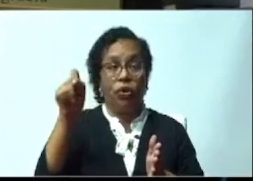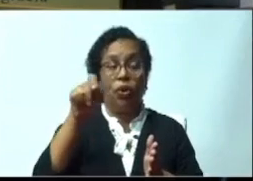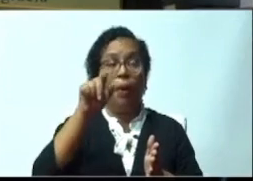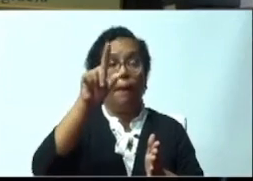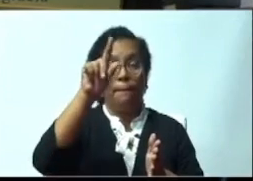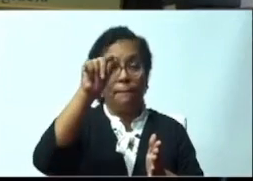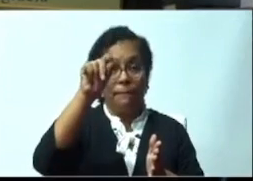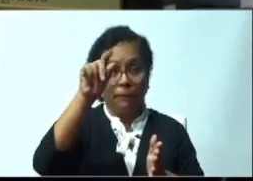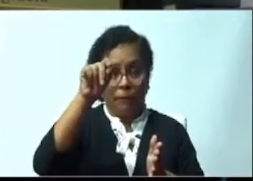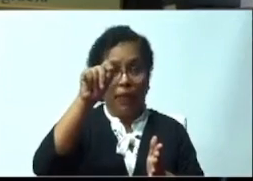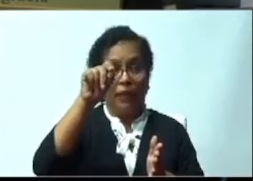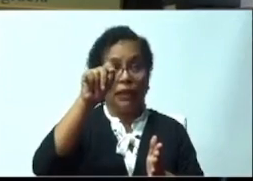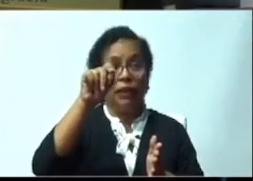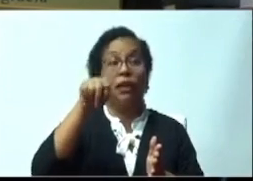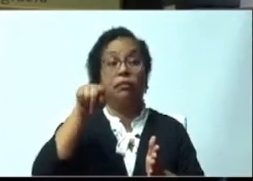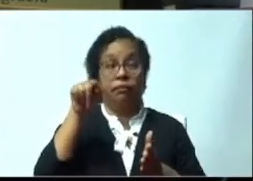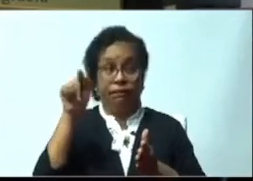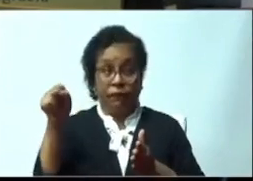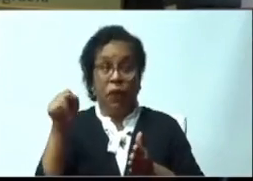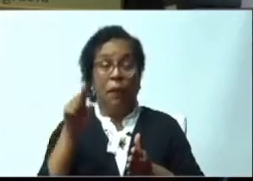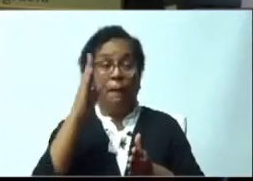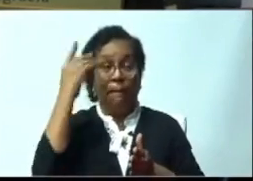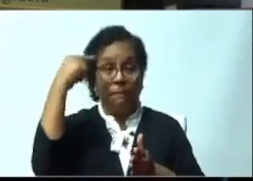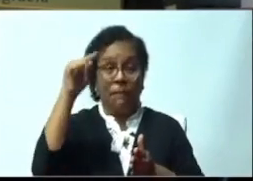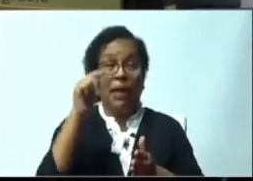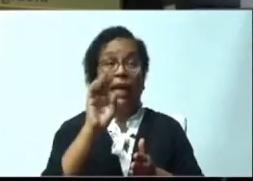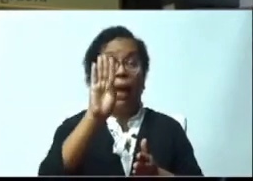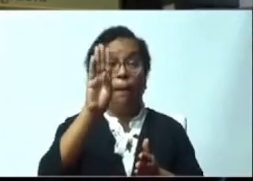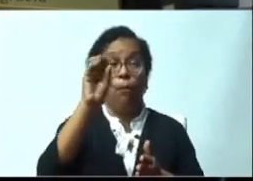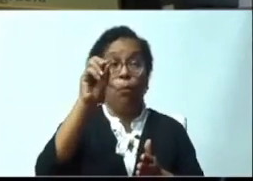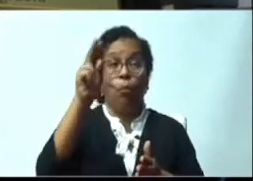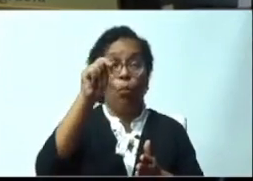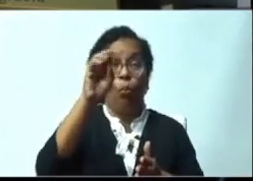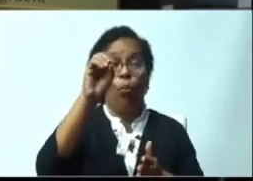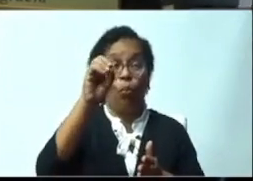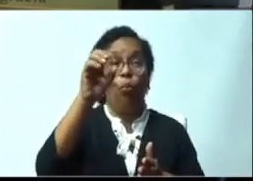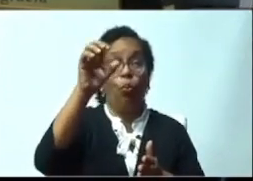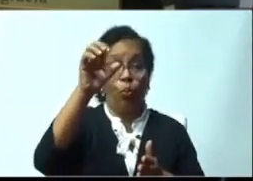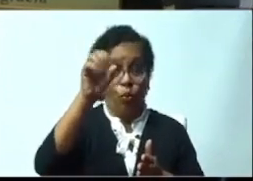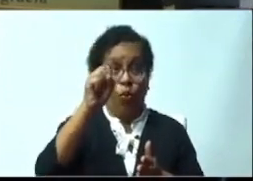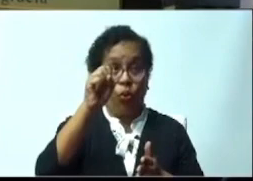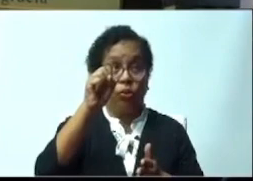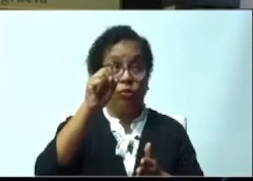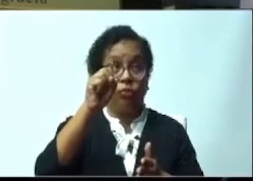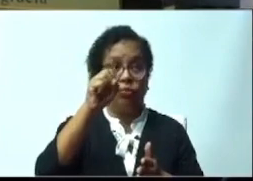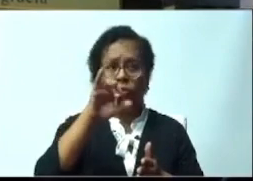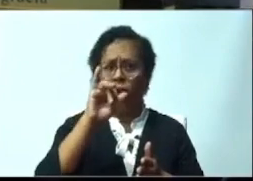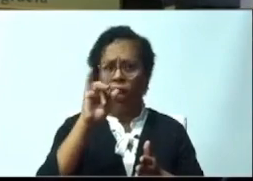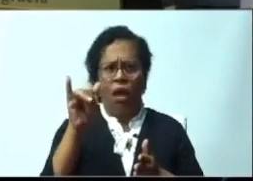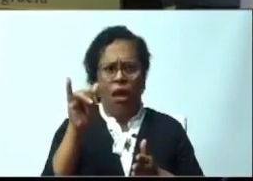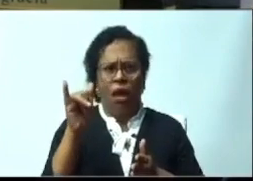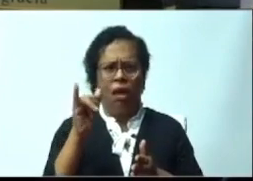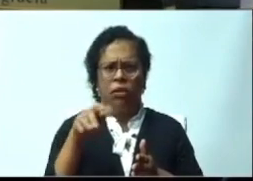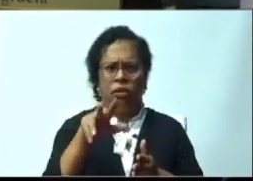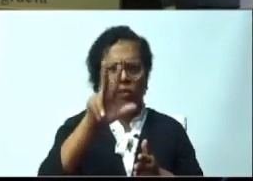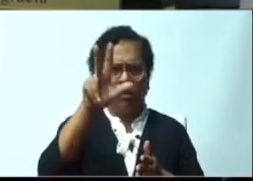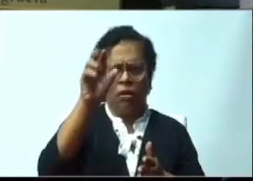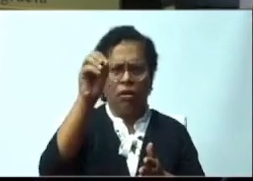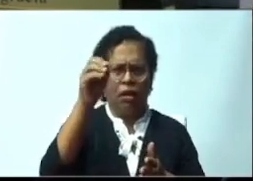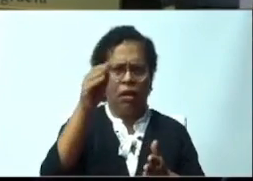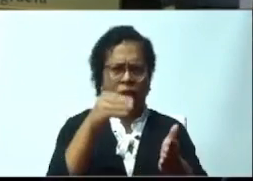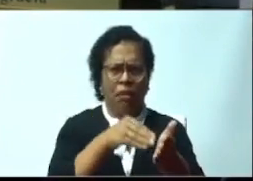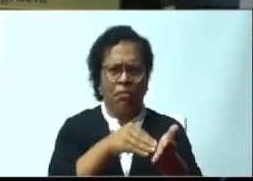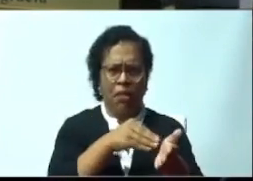202.320.95 millones de colocación de bonos, en la primera colocación de bonos. Eso no tiene que ver nada con los 30.000 millones de